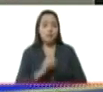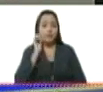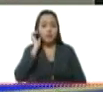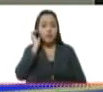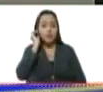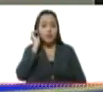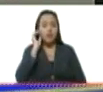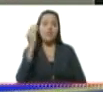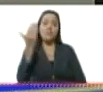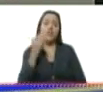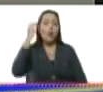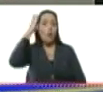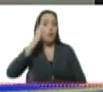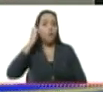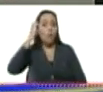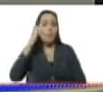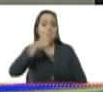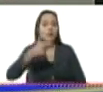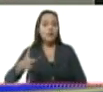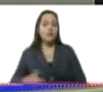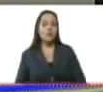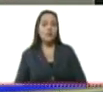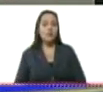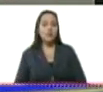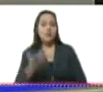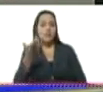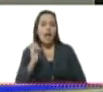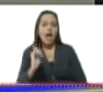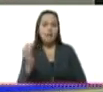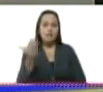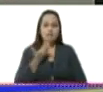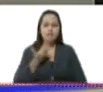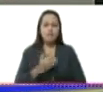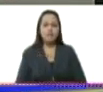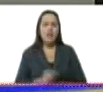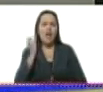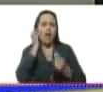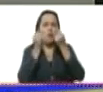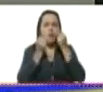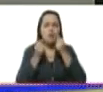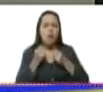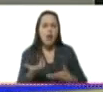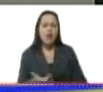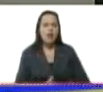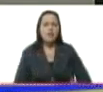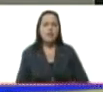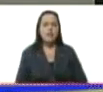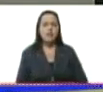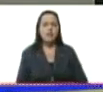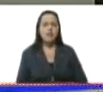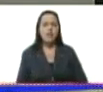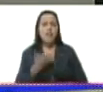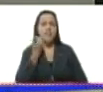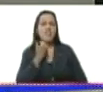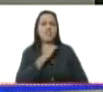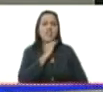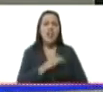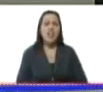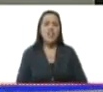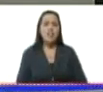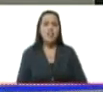Europa, que trajo la viruela, que trajo las enfermedades